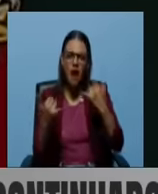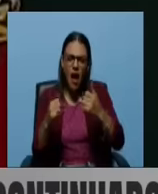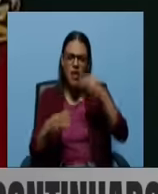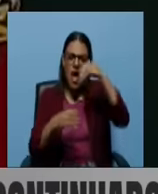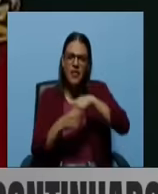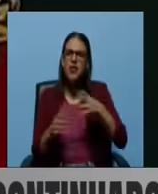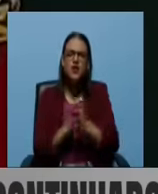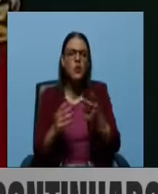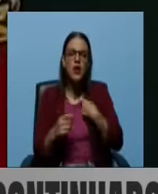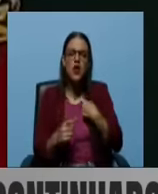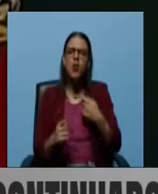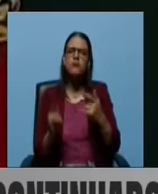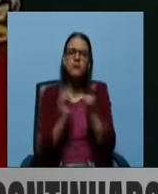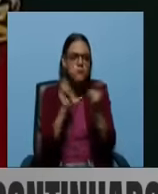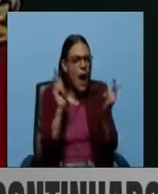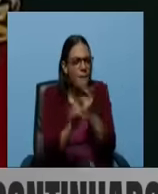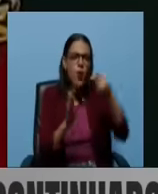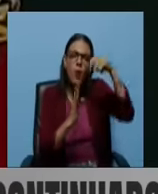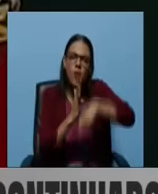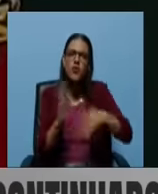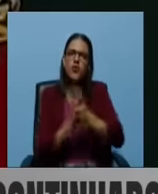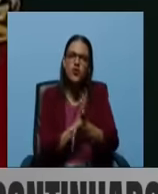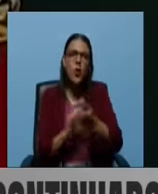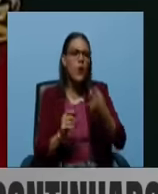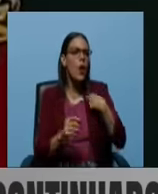de vida, pues, de amor propio.